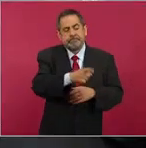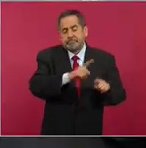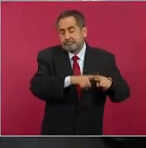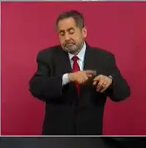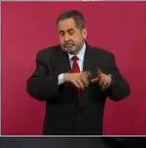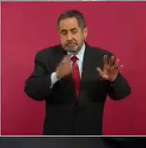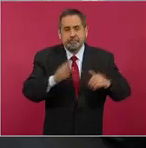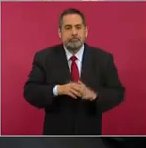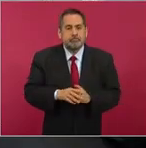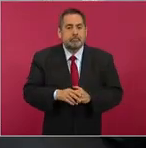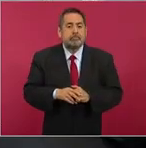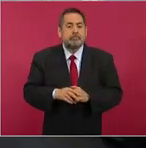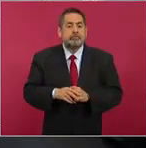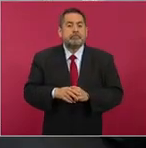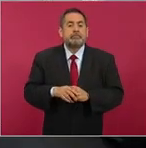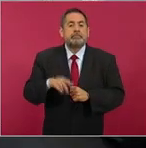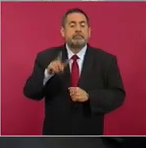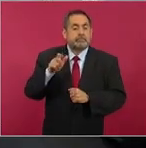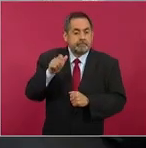Cuando este señor